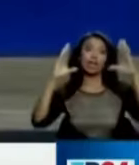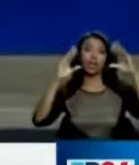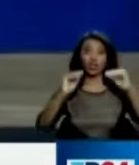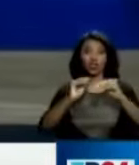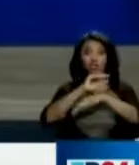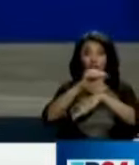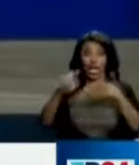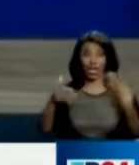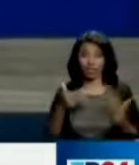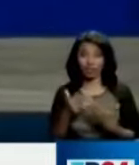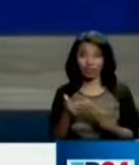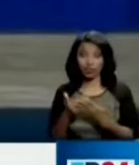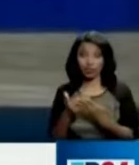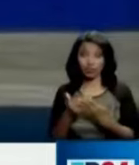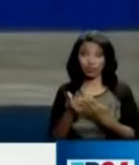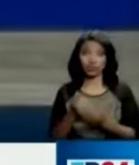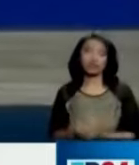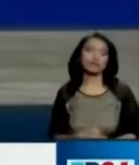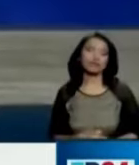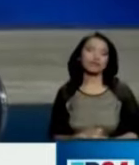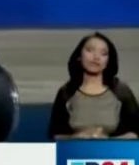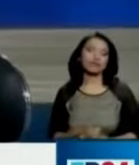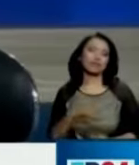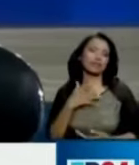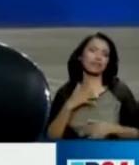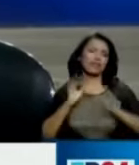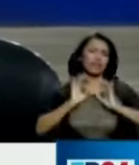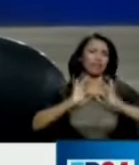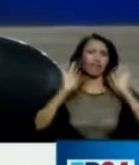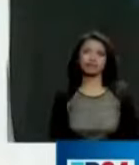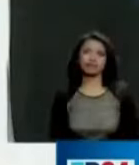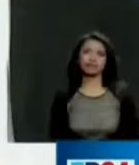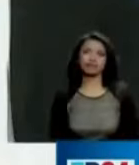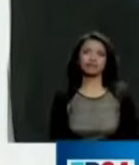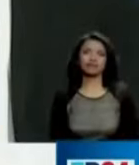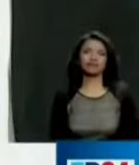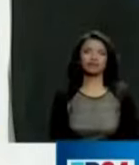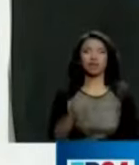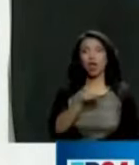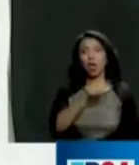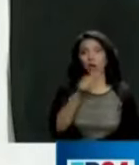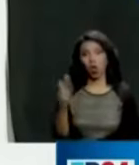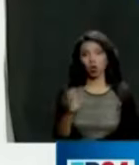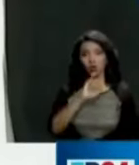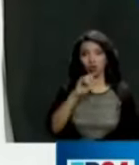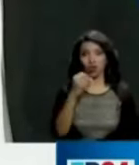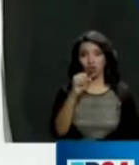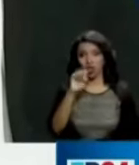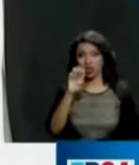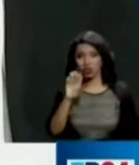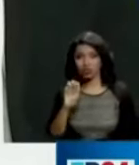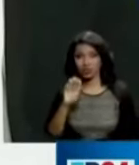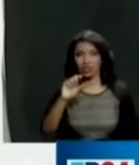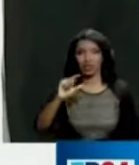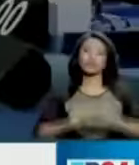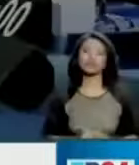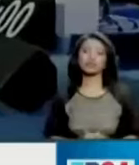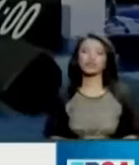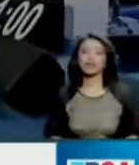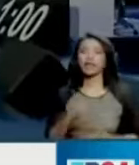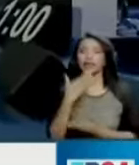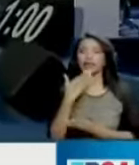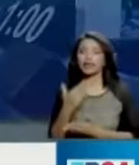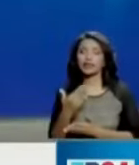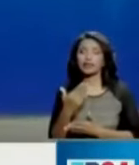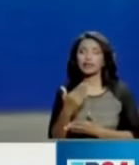trabajo. Estamos diciendo que aquí casi 1 millón de personas aguantan hambre o padecen de hambre. Estamos planteando